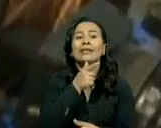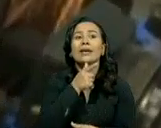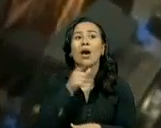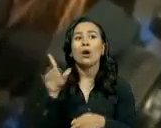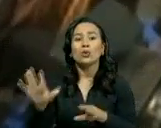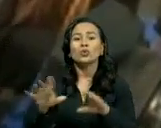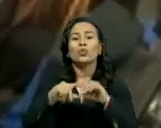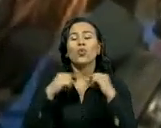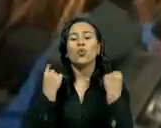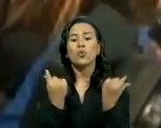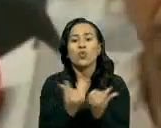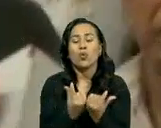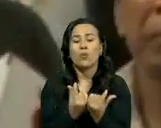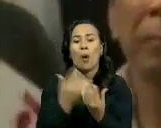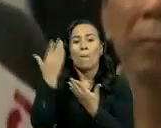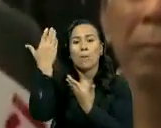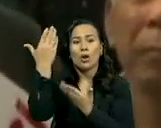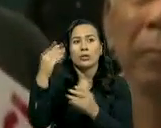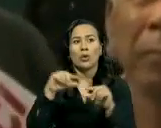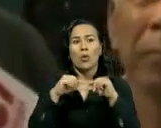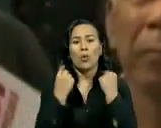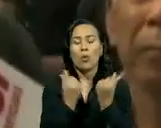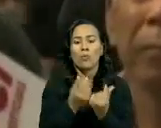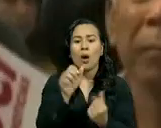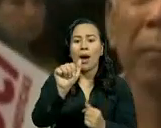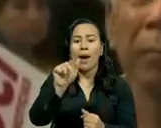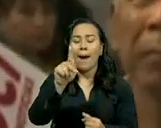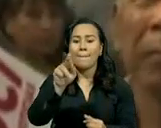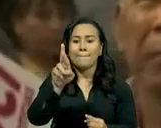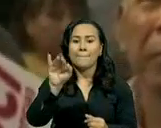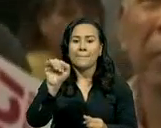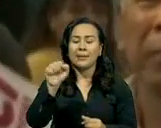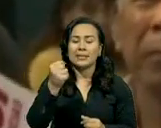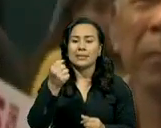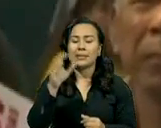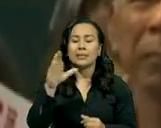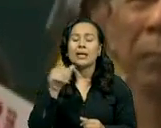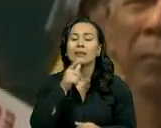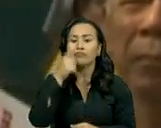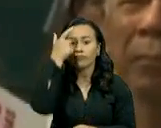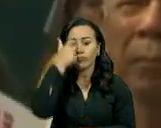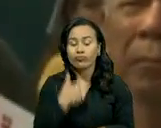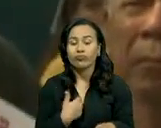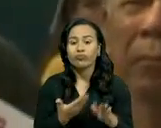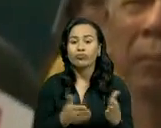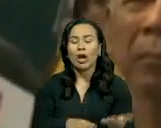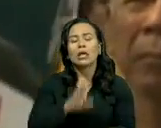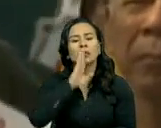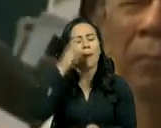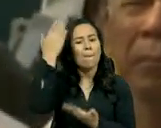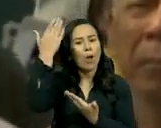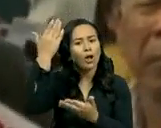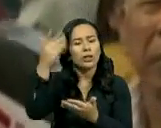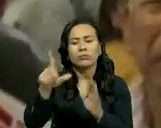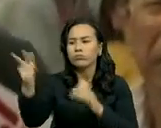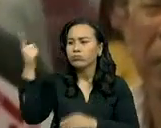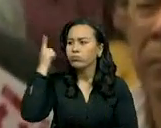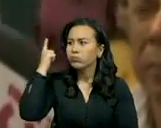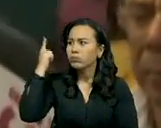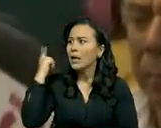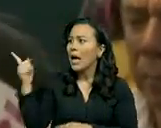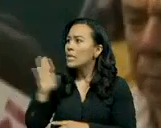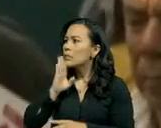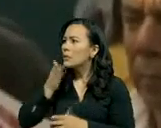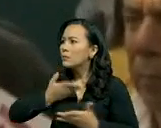partido aprista. Nosotros perdemos al político que representaba no solamente una